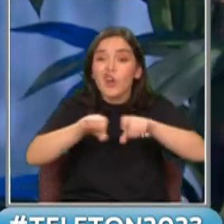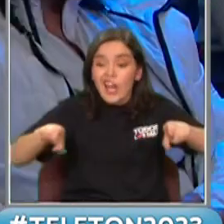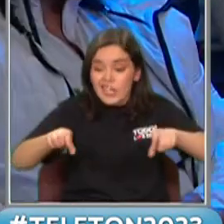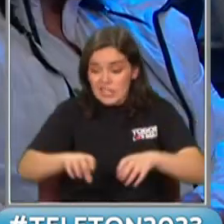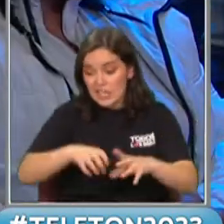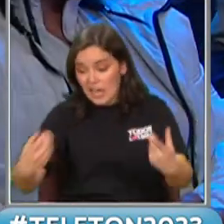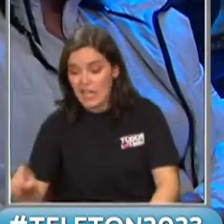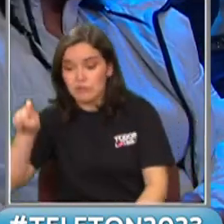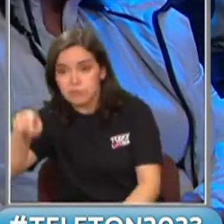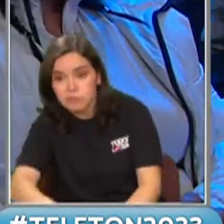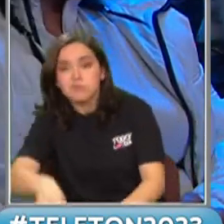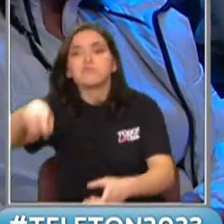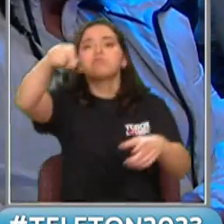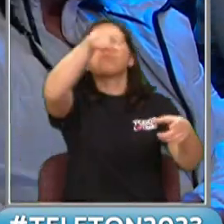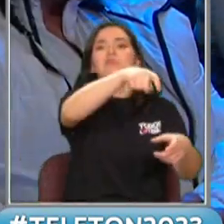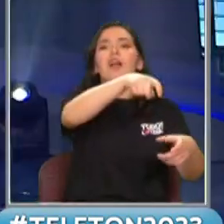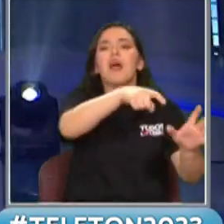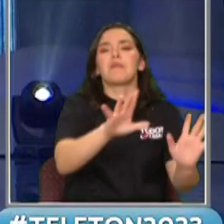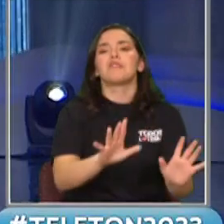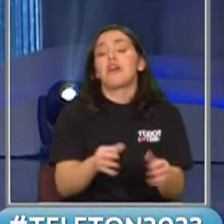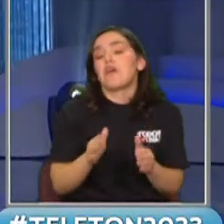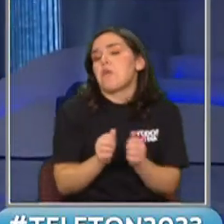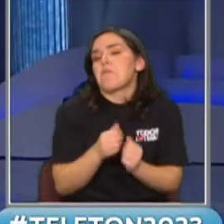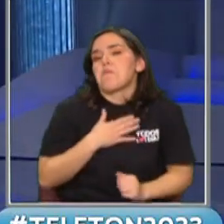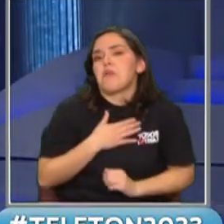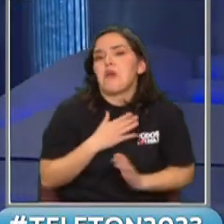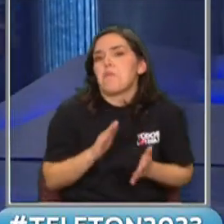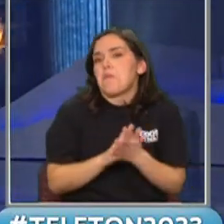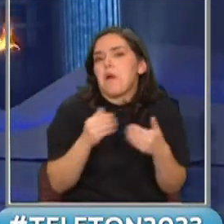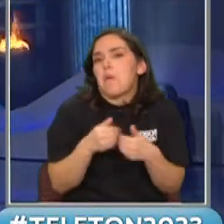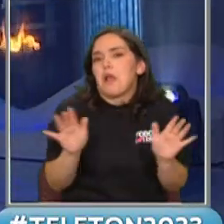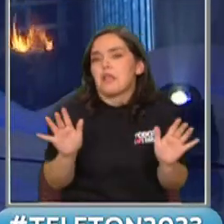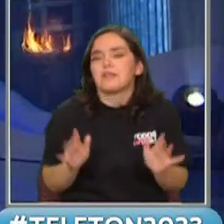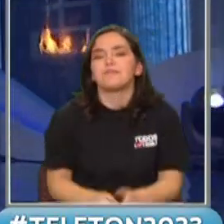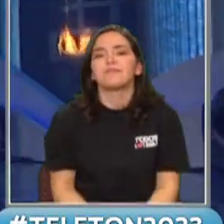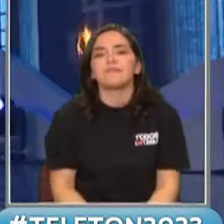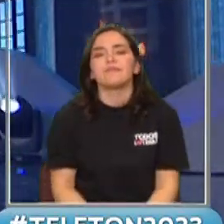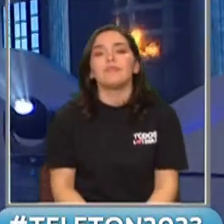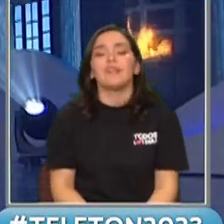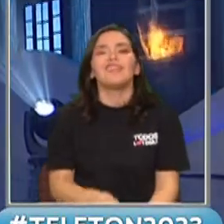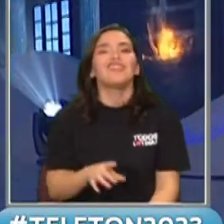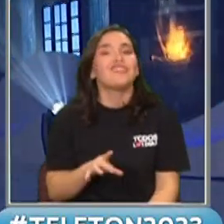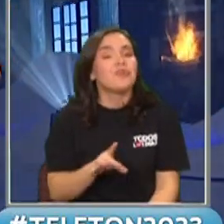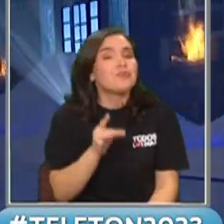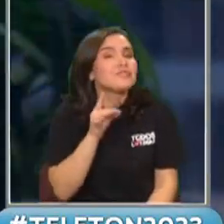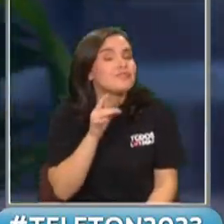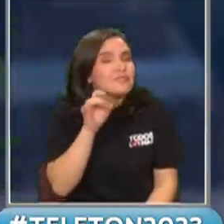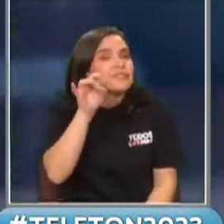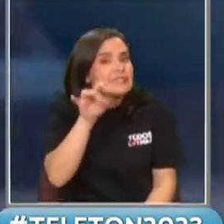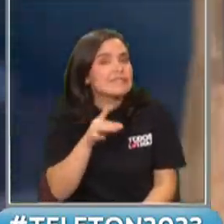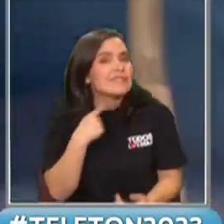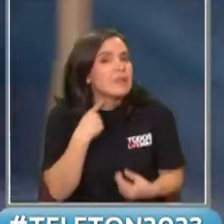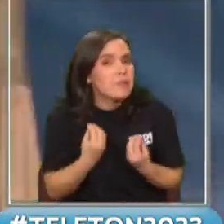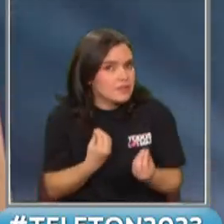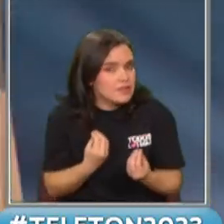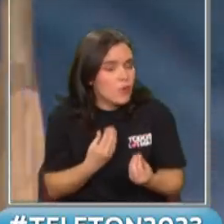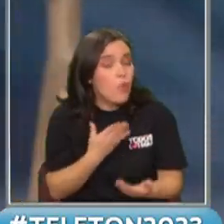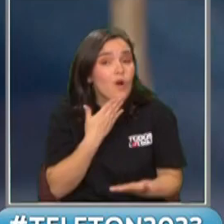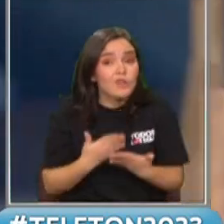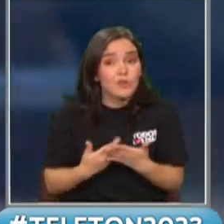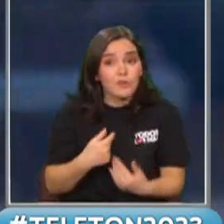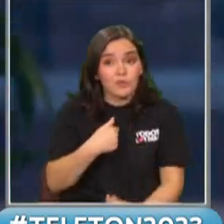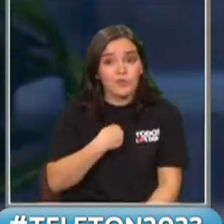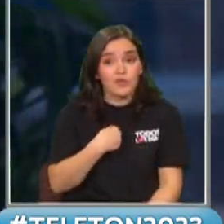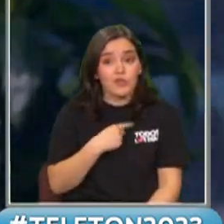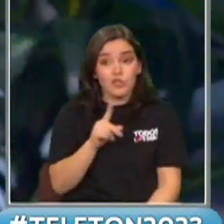pasar o sea conmigo para toas e y yo encuentro sabes qué cuando uno eh